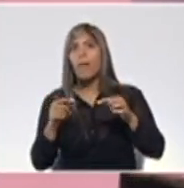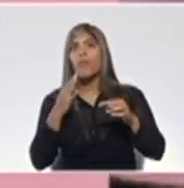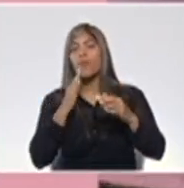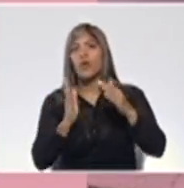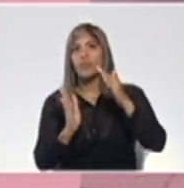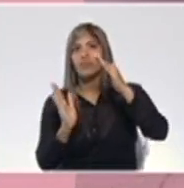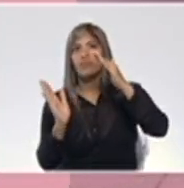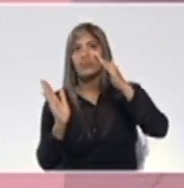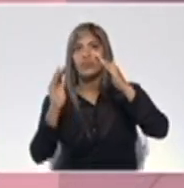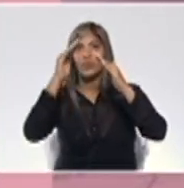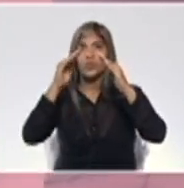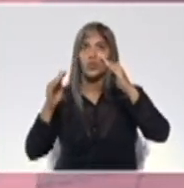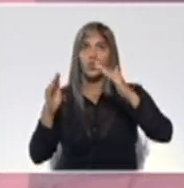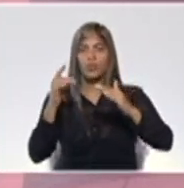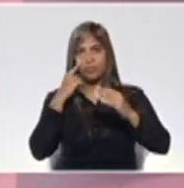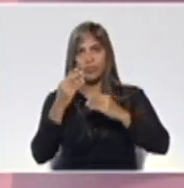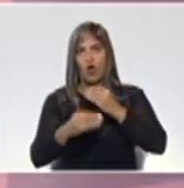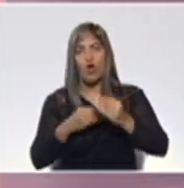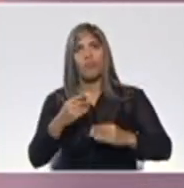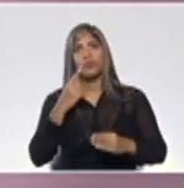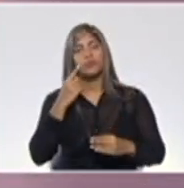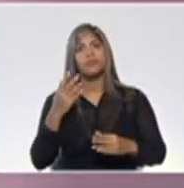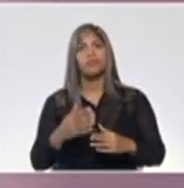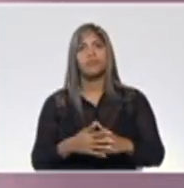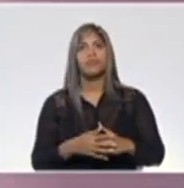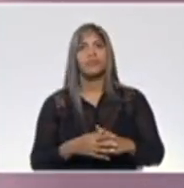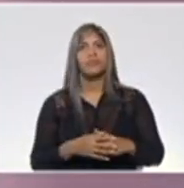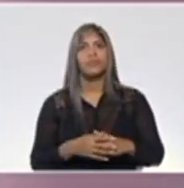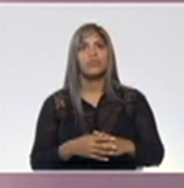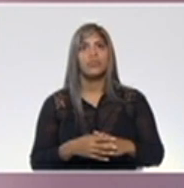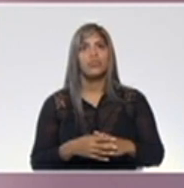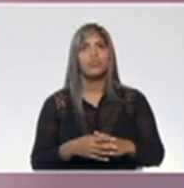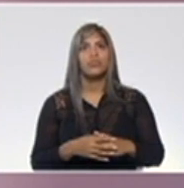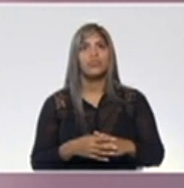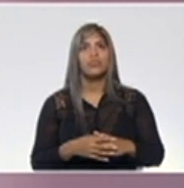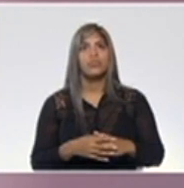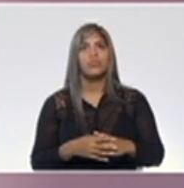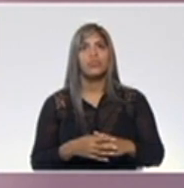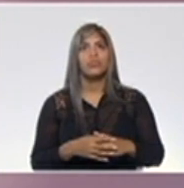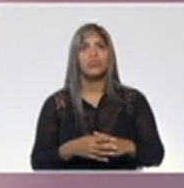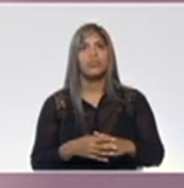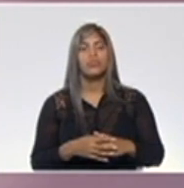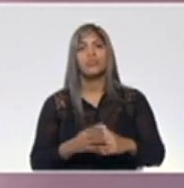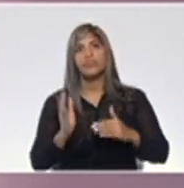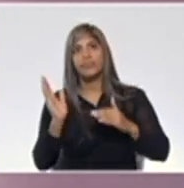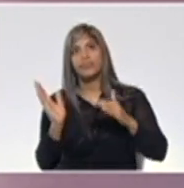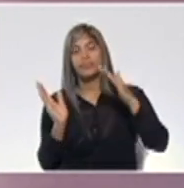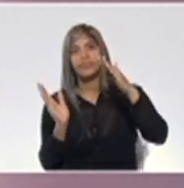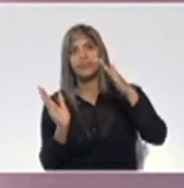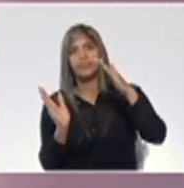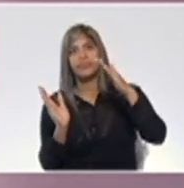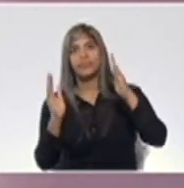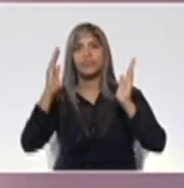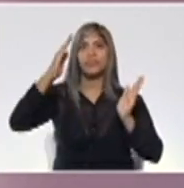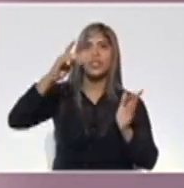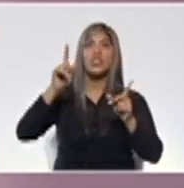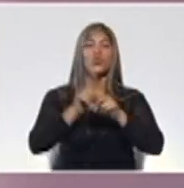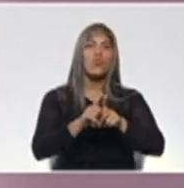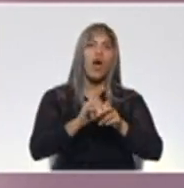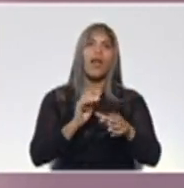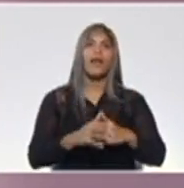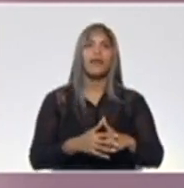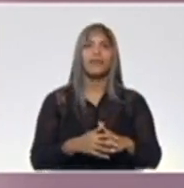paralelo a él. El opuesto de este lado es este lado que tengo acá y